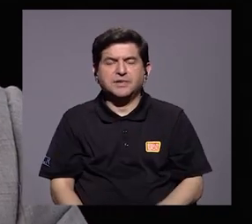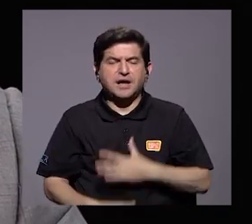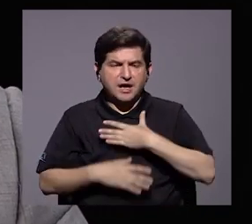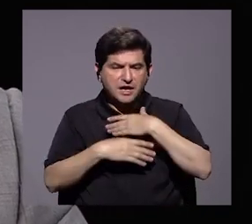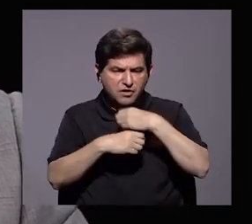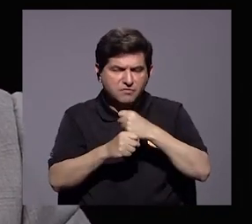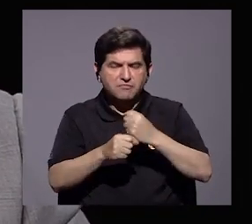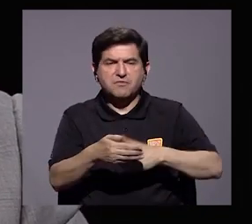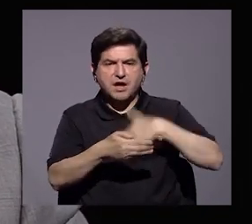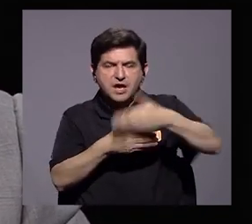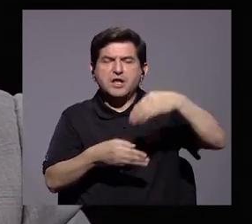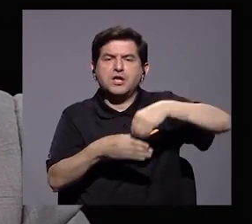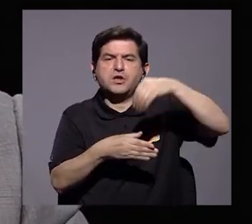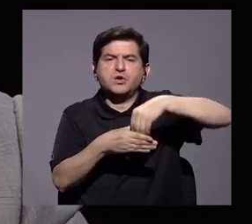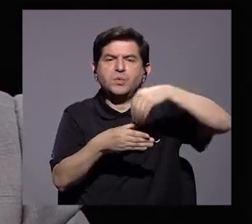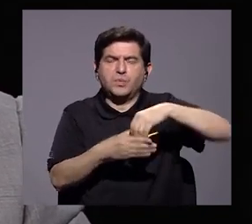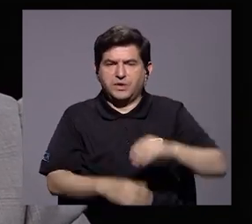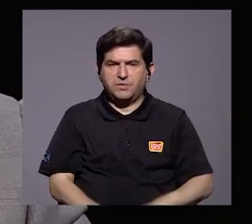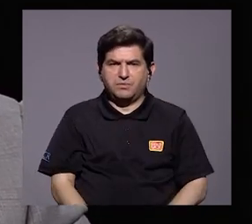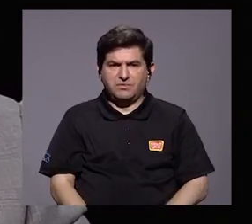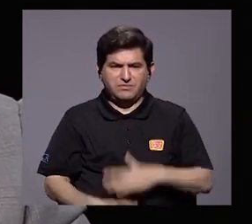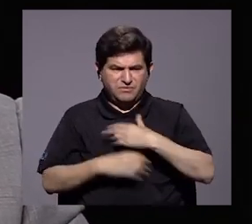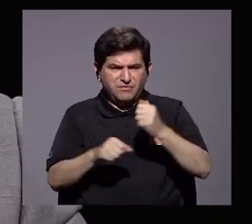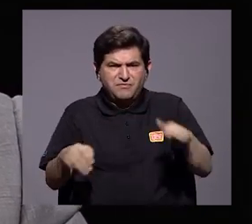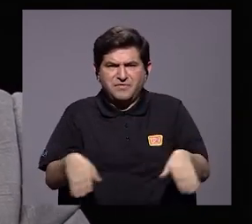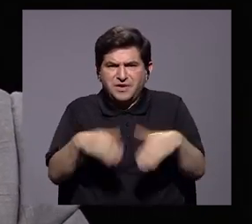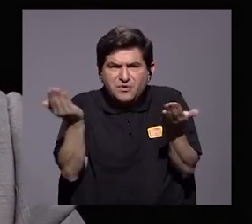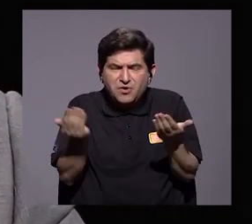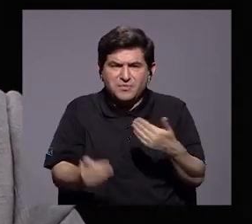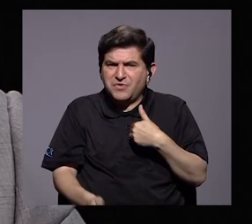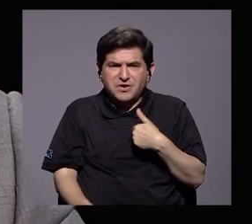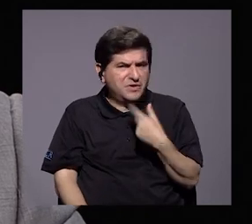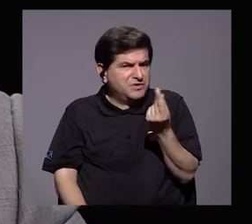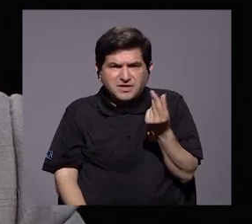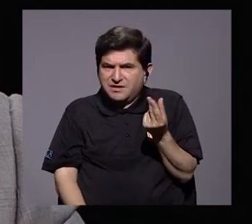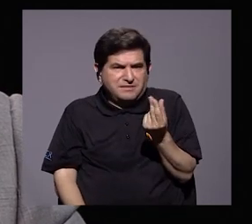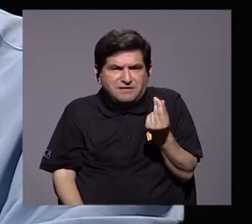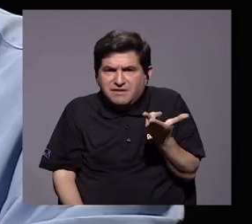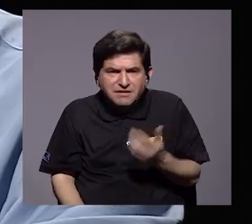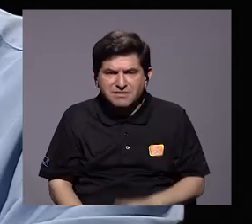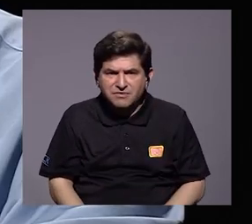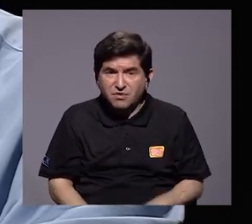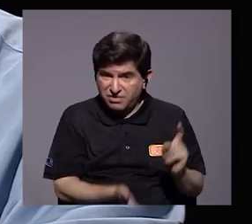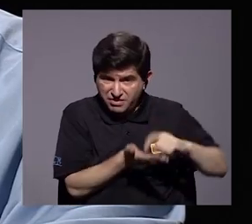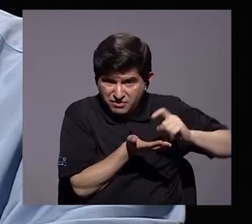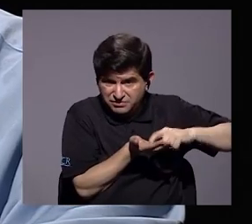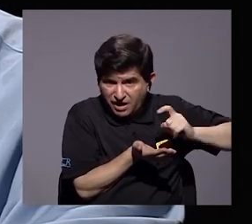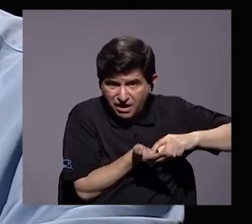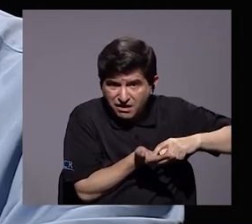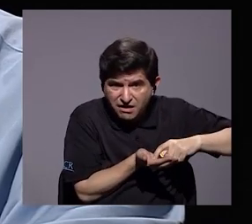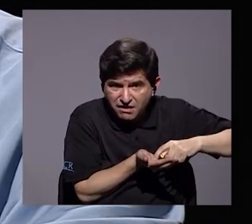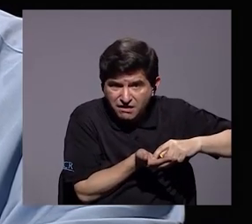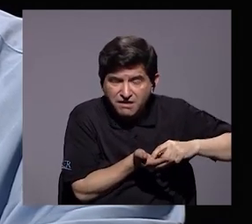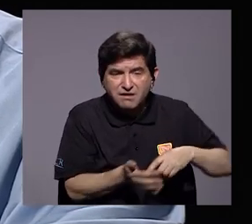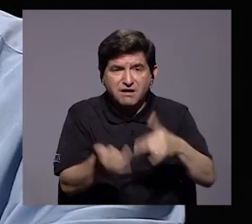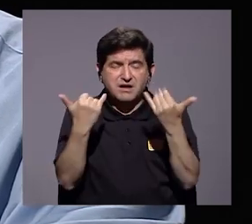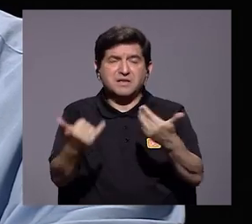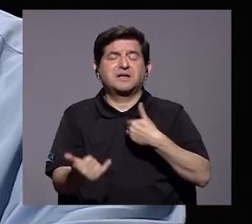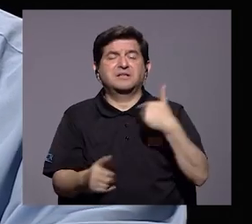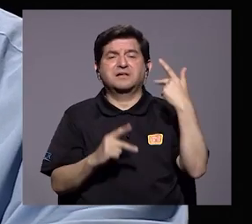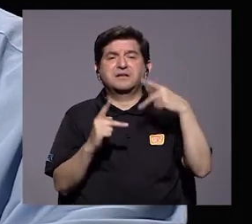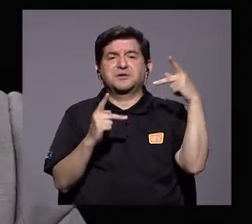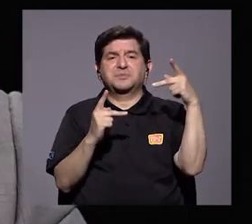que confiar para invertir cómo vamos a confiar si no tenemos dinero en la bolsa endeudándonos bueno ya tenemos